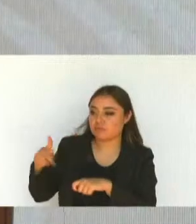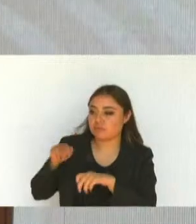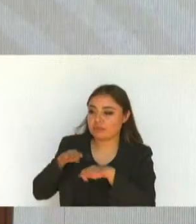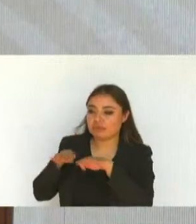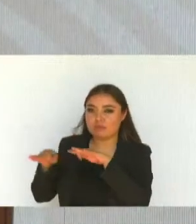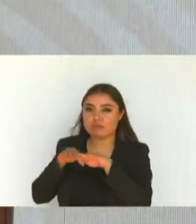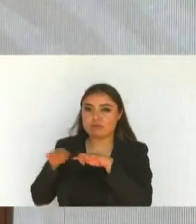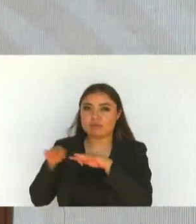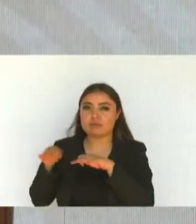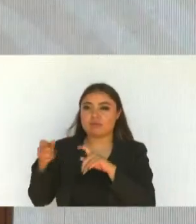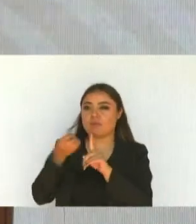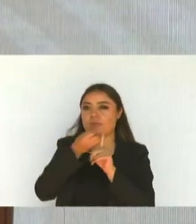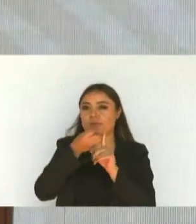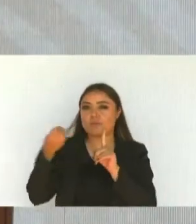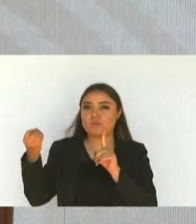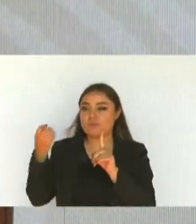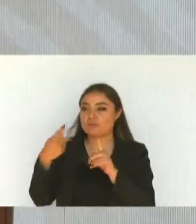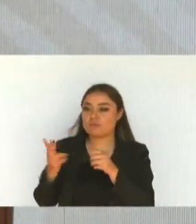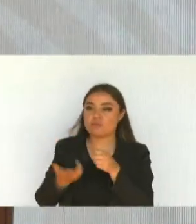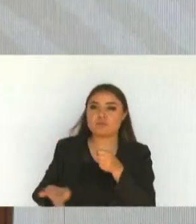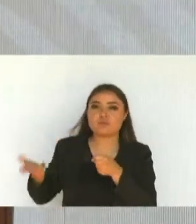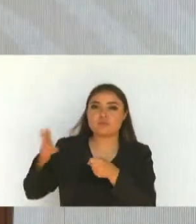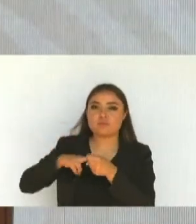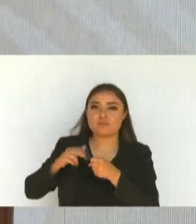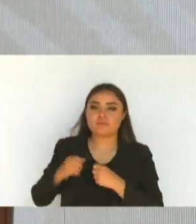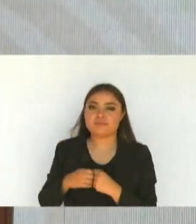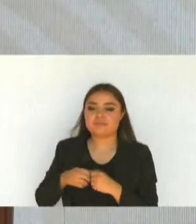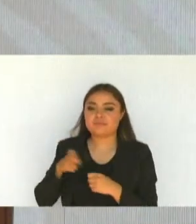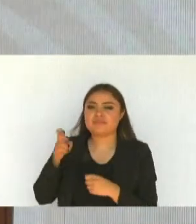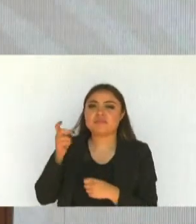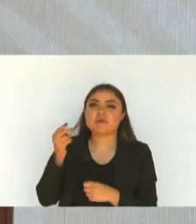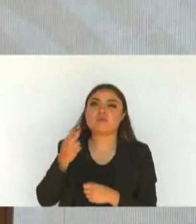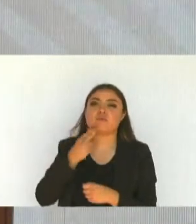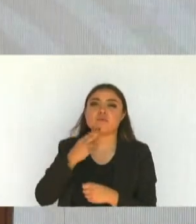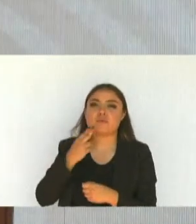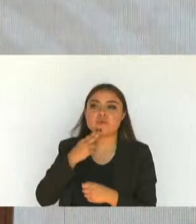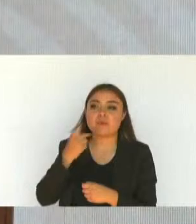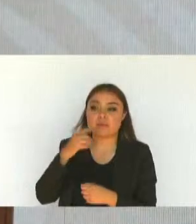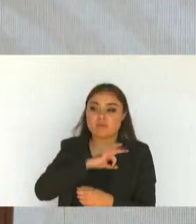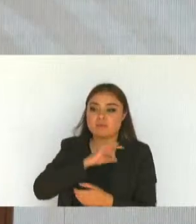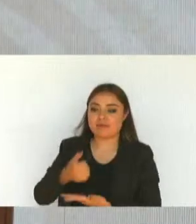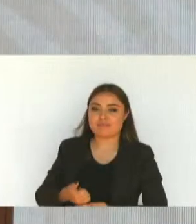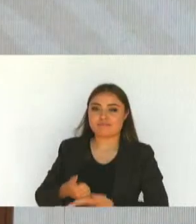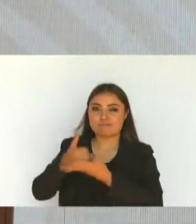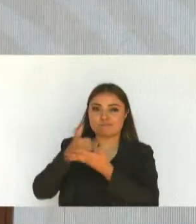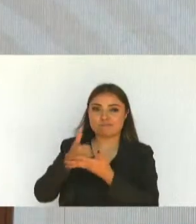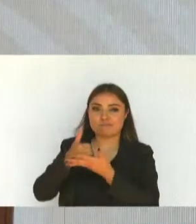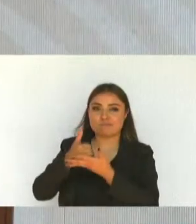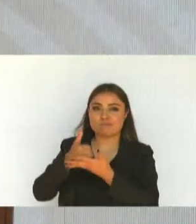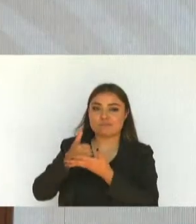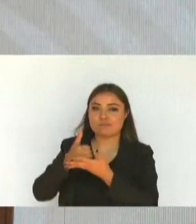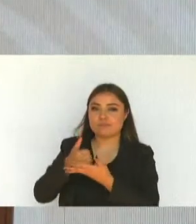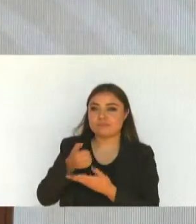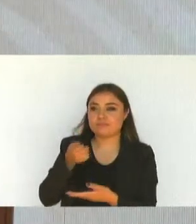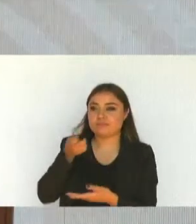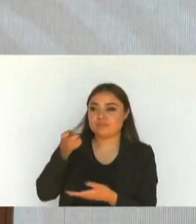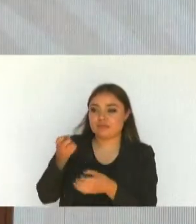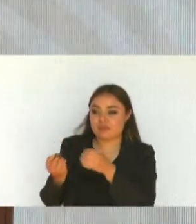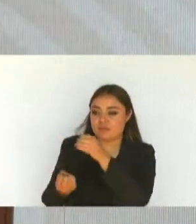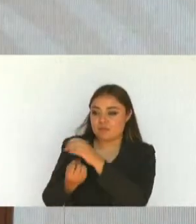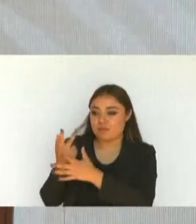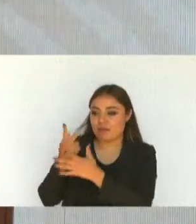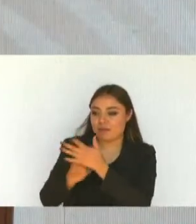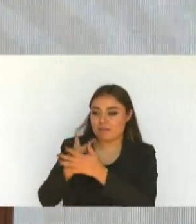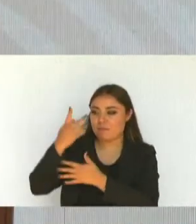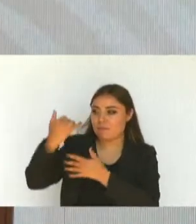la operación conjunta de clínicas, nos sirve como sector para apoyar en la implementación de este nuevo